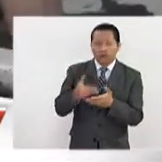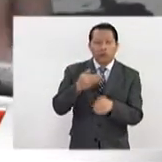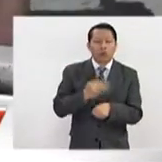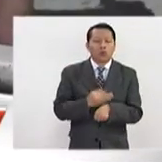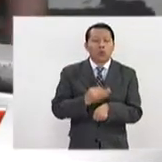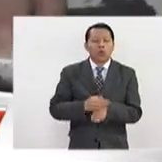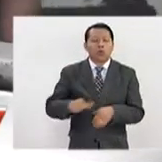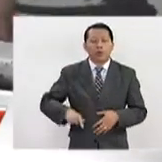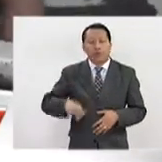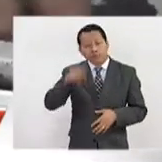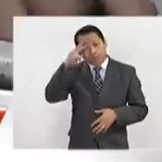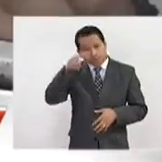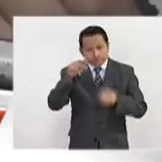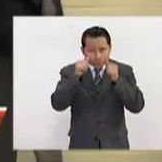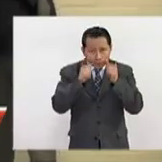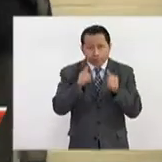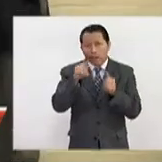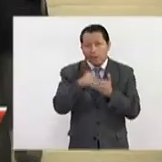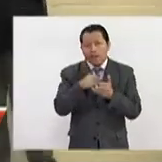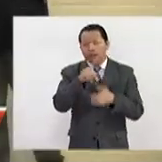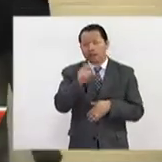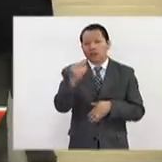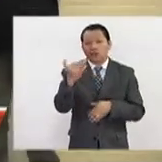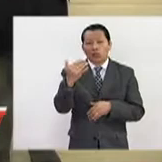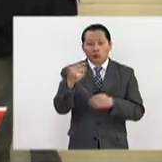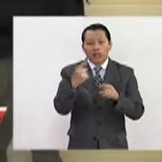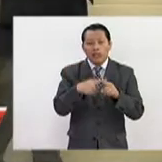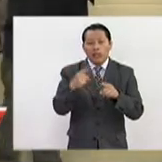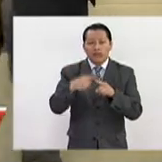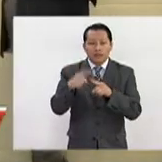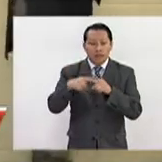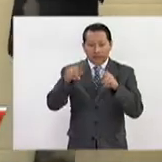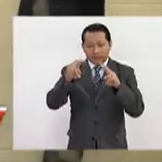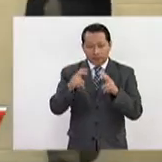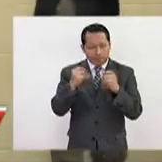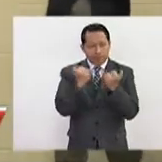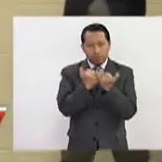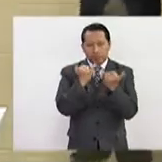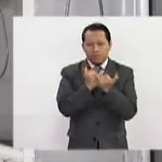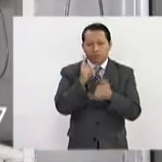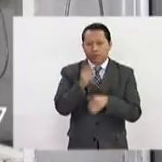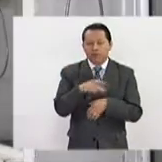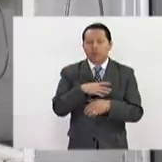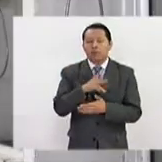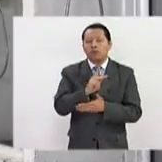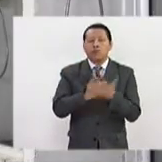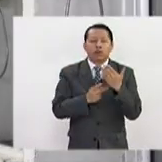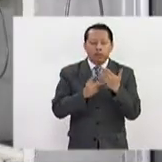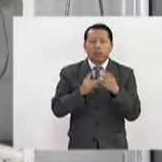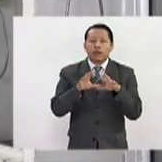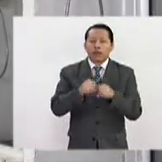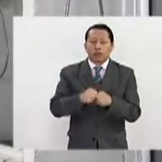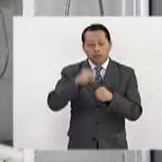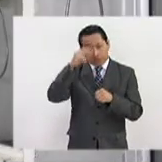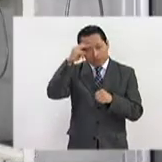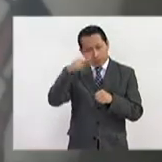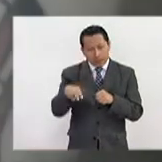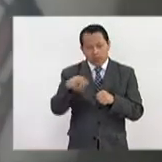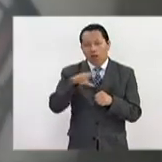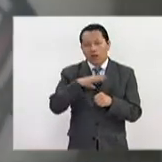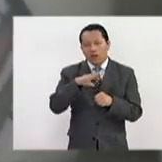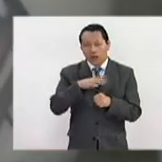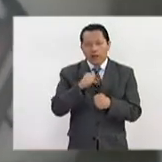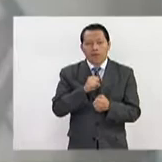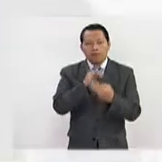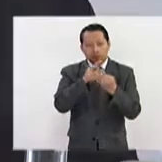gobierno mexicano ha atendido más de 1,150 casos de esta naturaleza a través del programa de atención a mexicanos que enfrentan